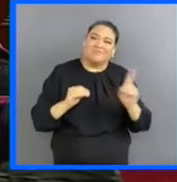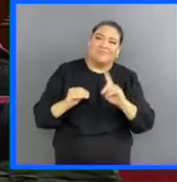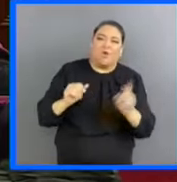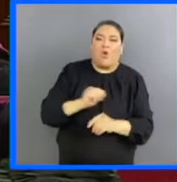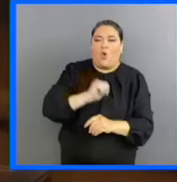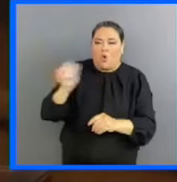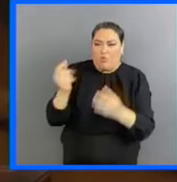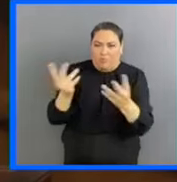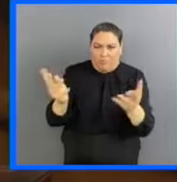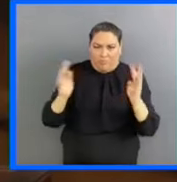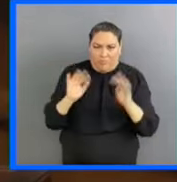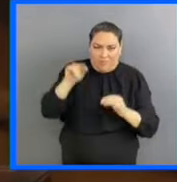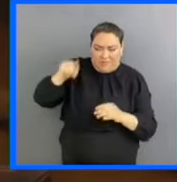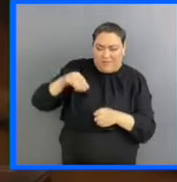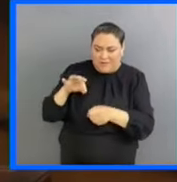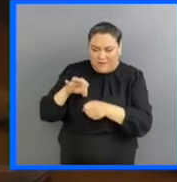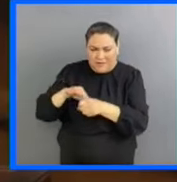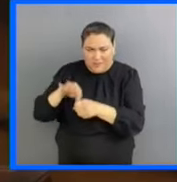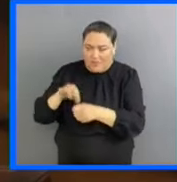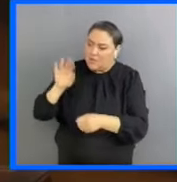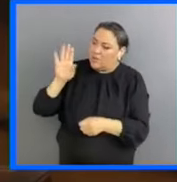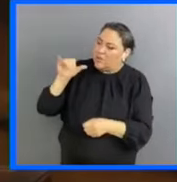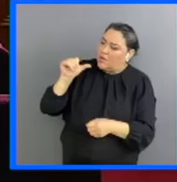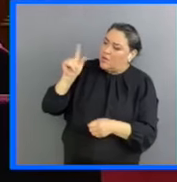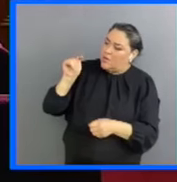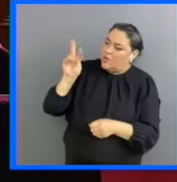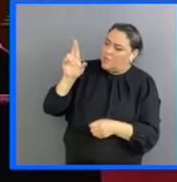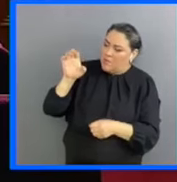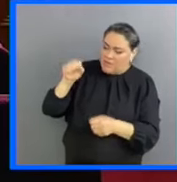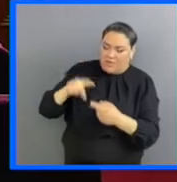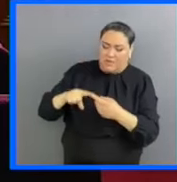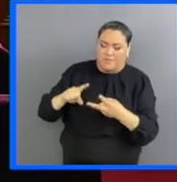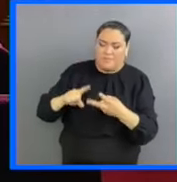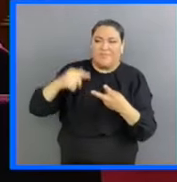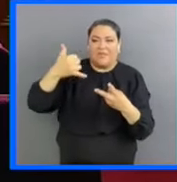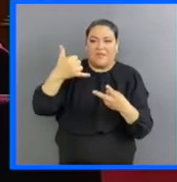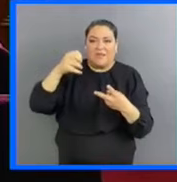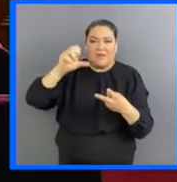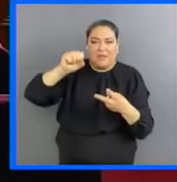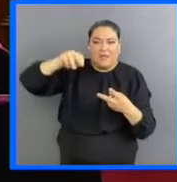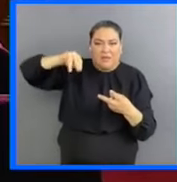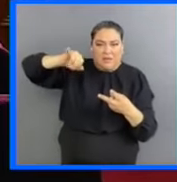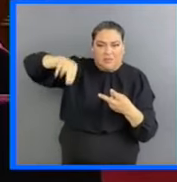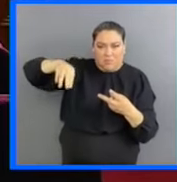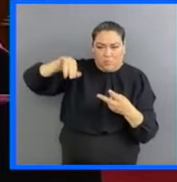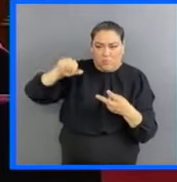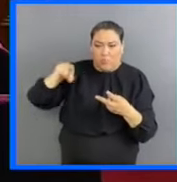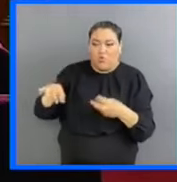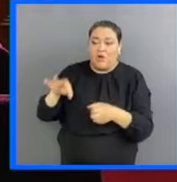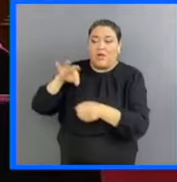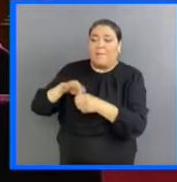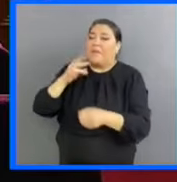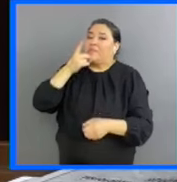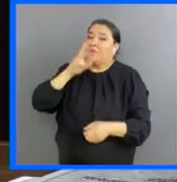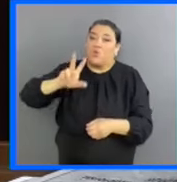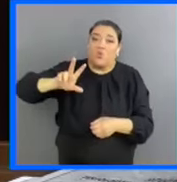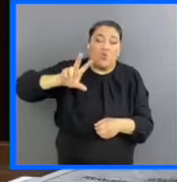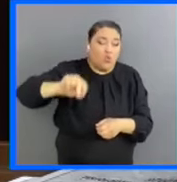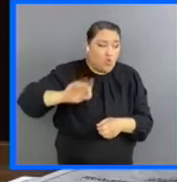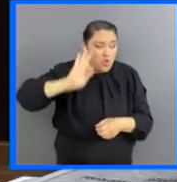esa sesión, Lenia Batres Guadarrama y Yasmín Esquivel Moza, quienes votaron en contra de conceder los